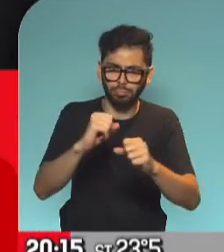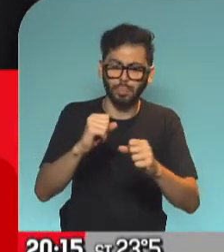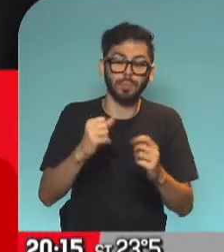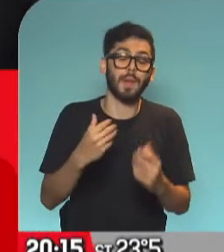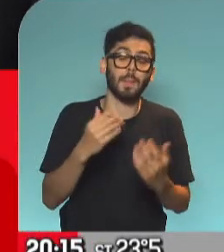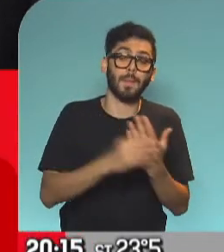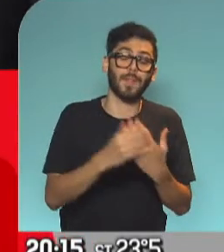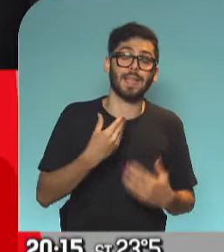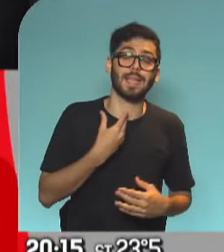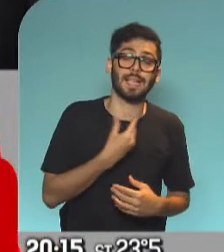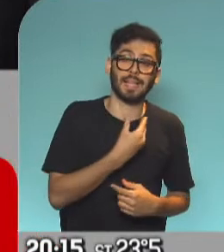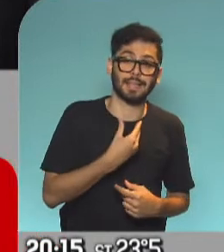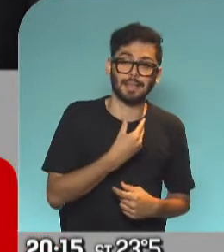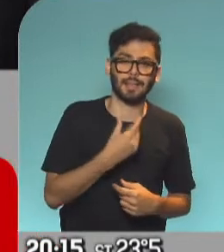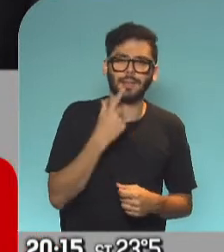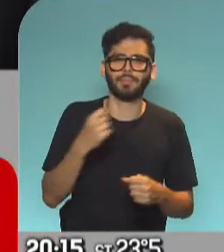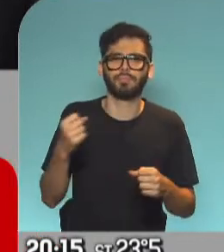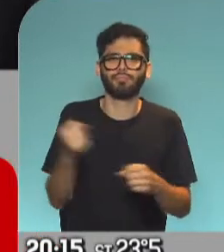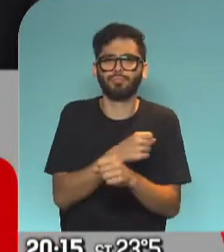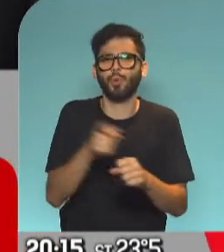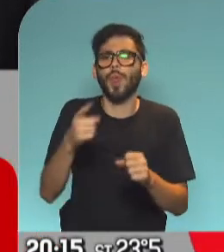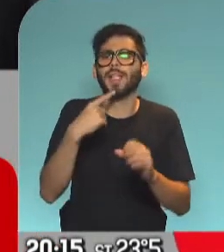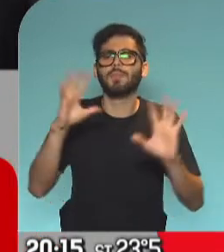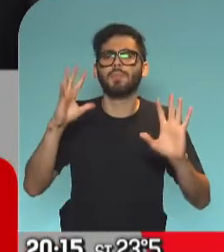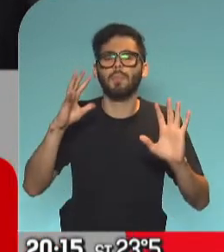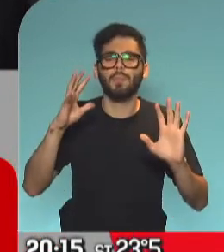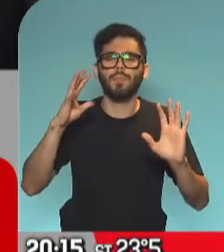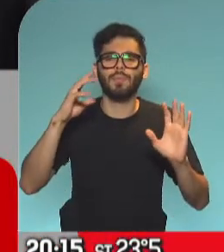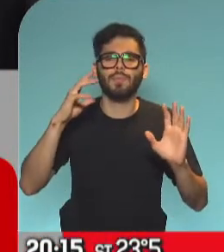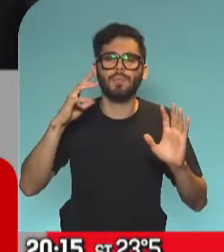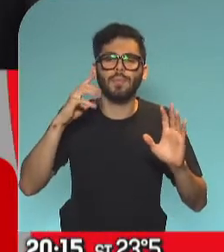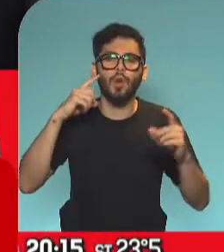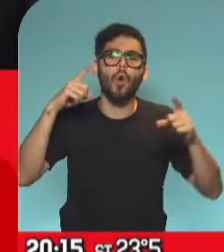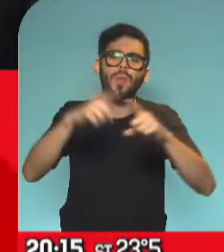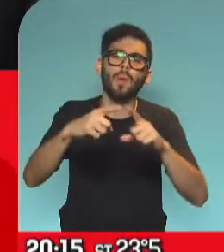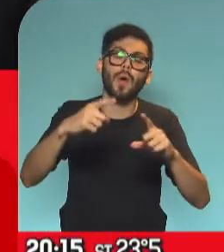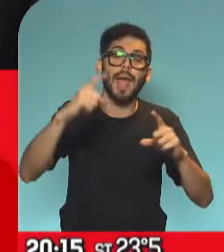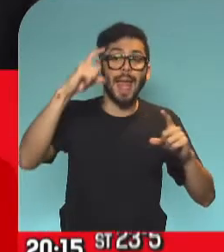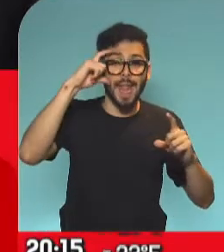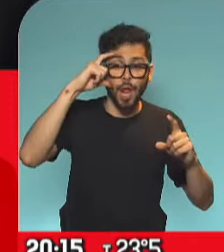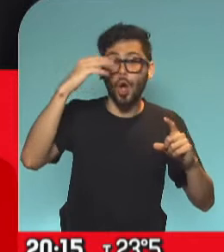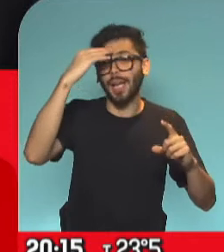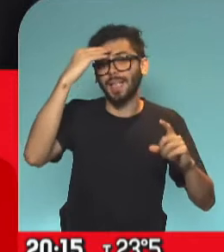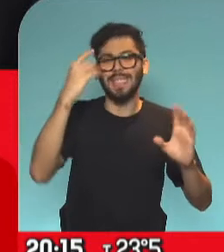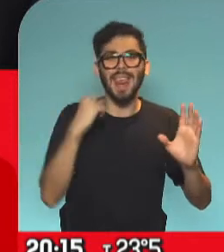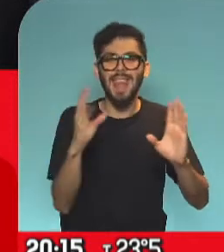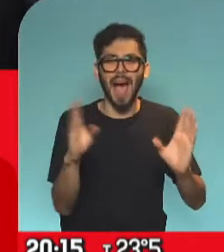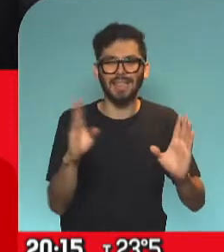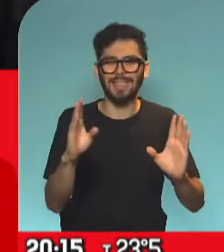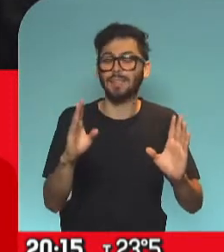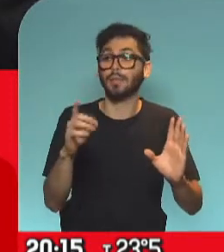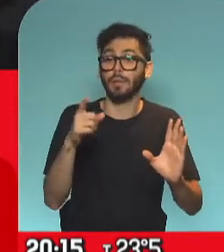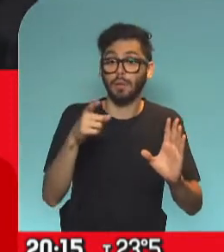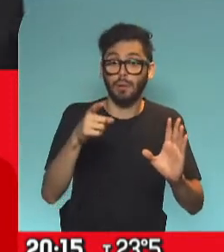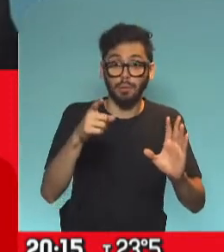González García, y usted pone como meta, pone como proyección la primera quincena de enero? ¿Está todo dado para que la vacuna rusa en ese